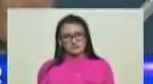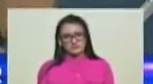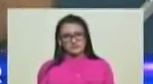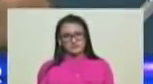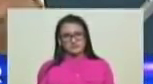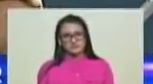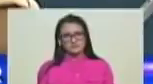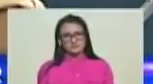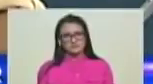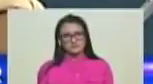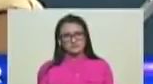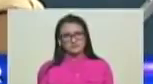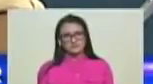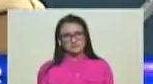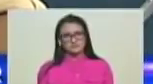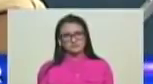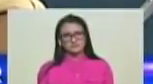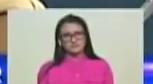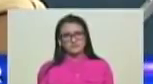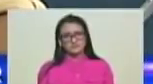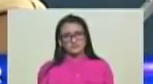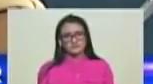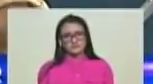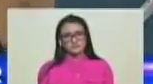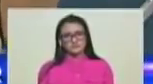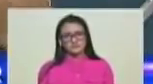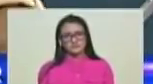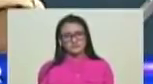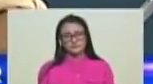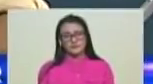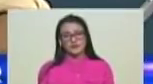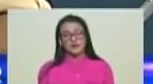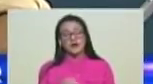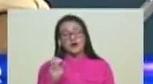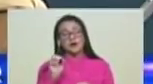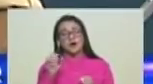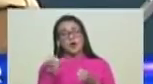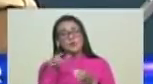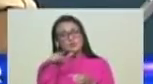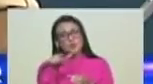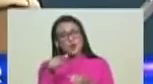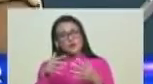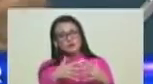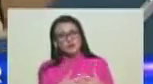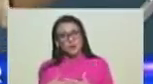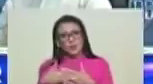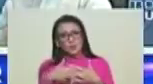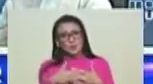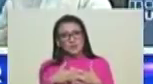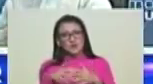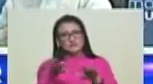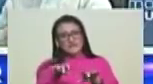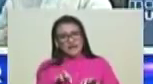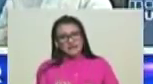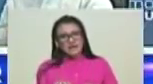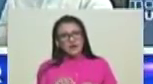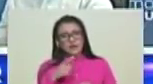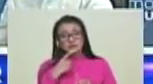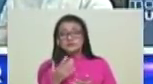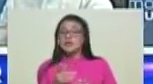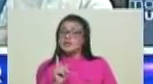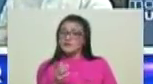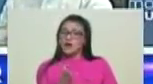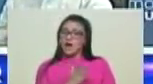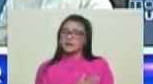Hasta el más repulsivo de los secretarios generales que ha tenido la Organización de Estados Americanos, y mira que ha habido varios, el señor Luis Almagro, dijo que se adelantaran las elecciones